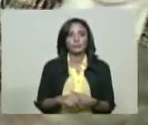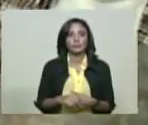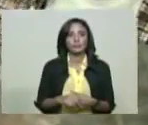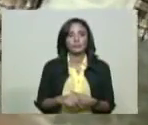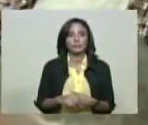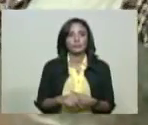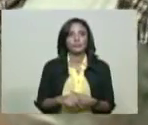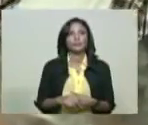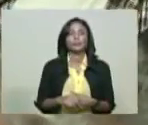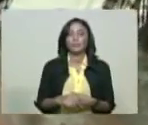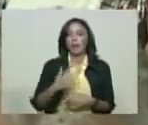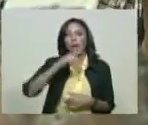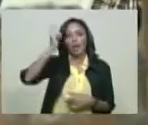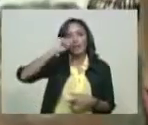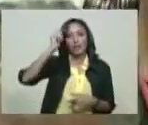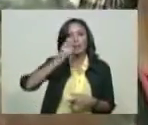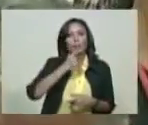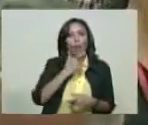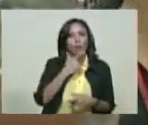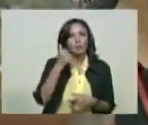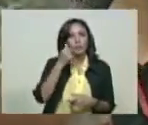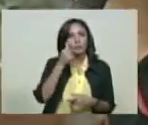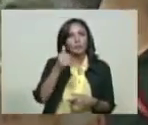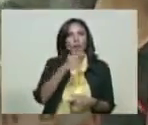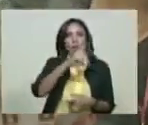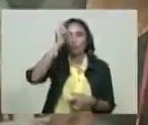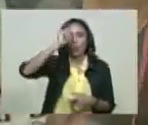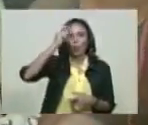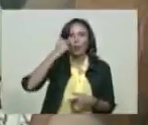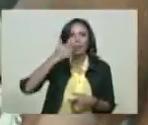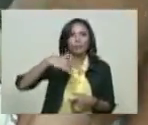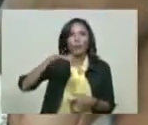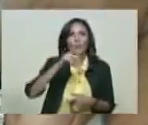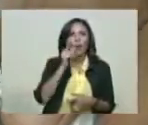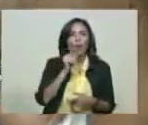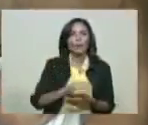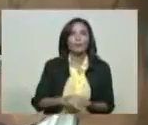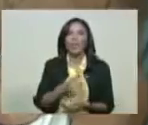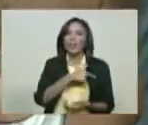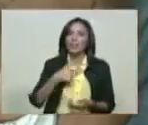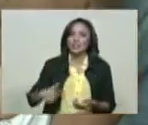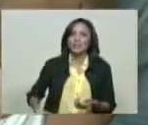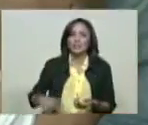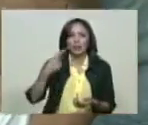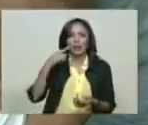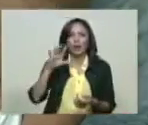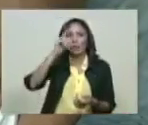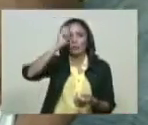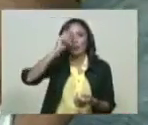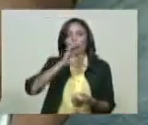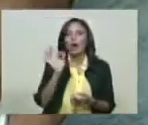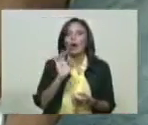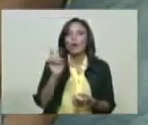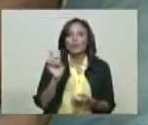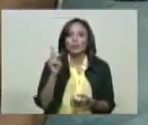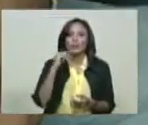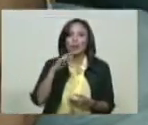está bien bonito se aborrece de china venezolanas